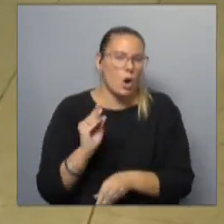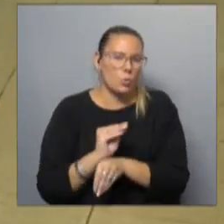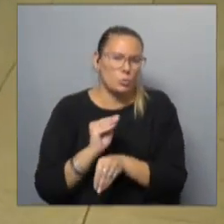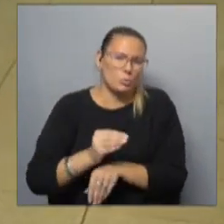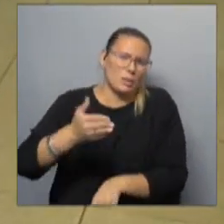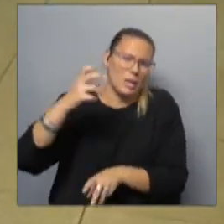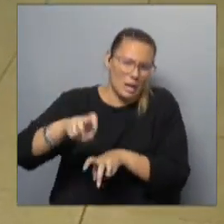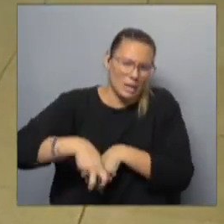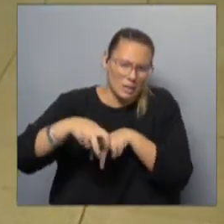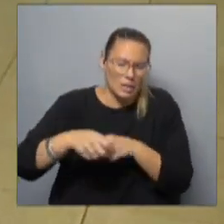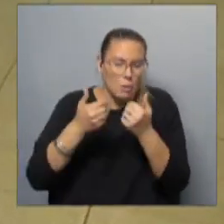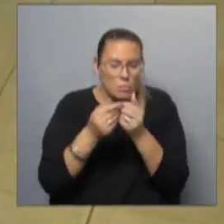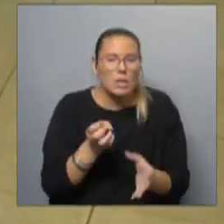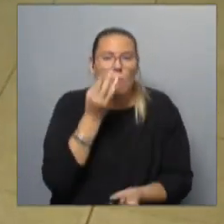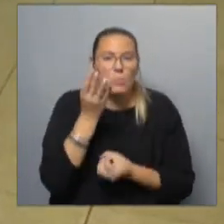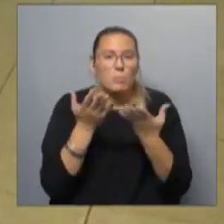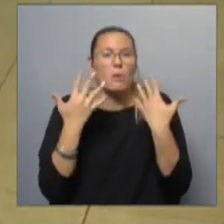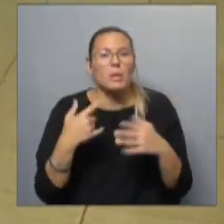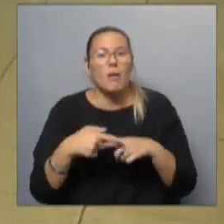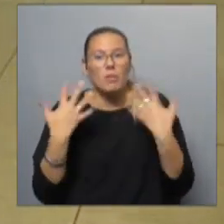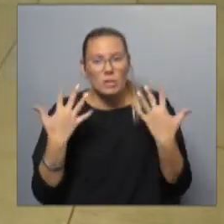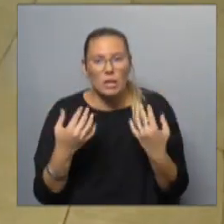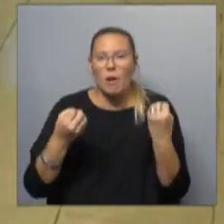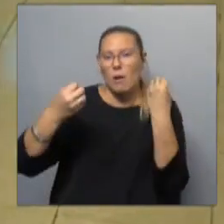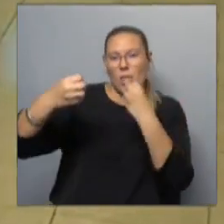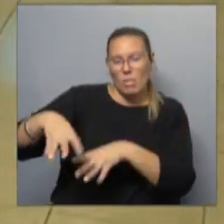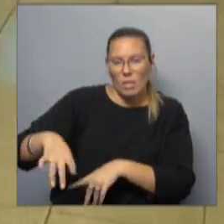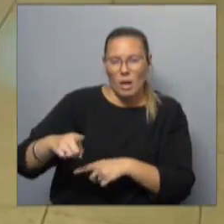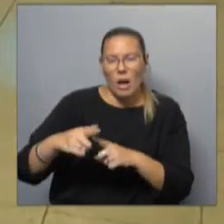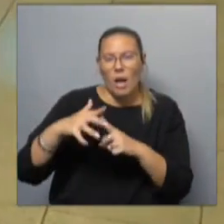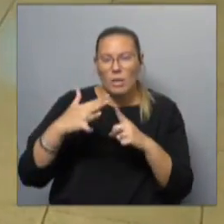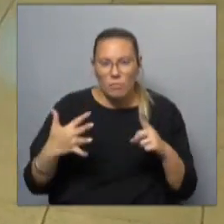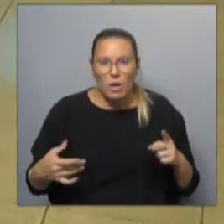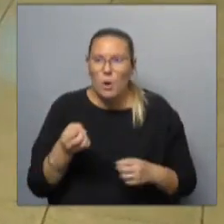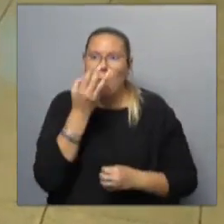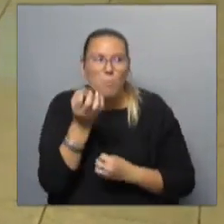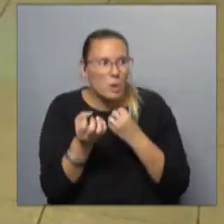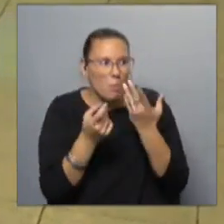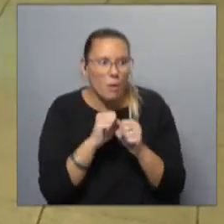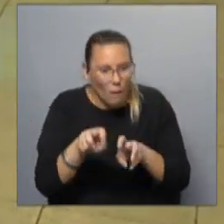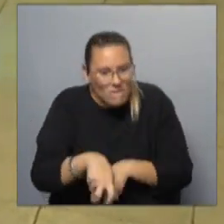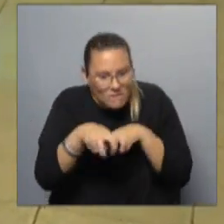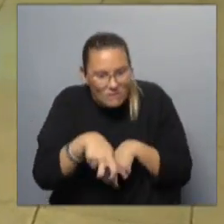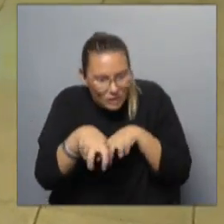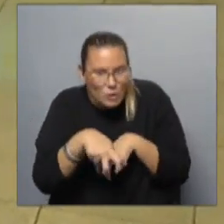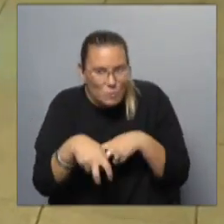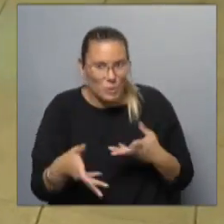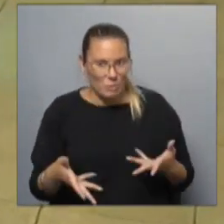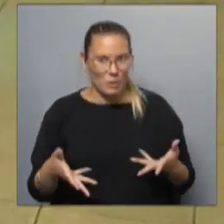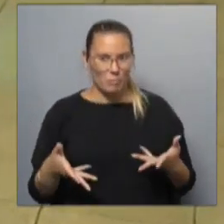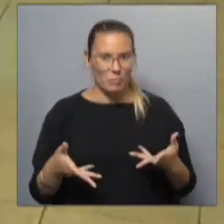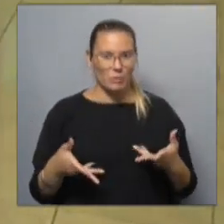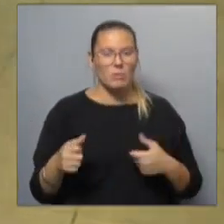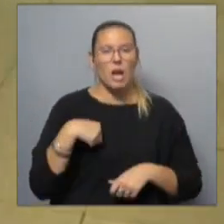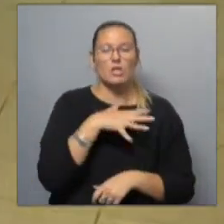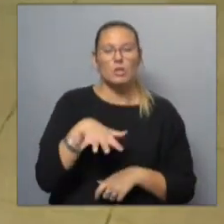agrarias. O sea, al inicio de la primavera se festejaba dejar atrás el invierno, bueno, viene la primavera para poder cultivar, ¿eh? En una sociedad